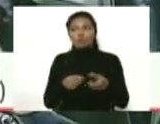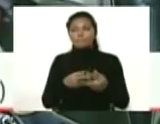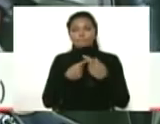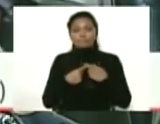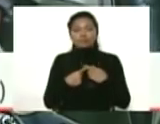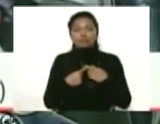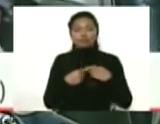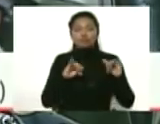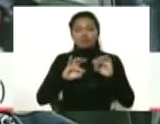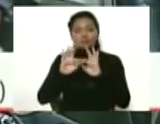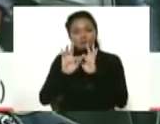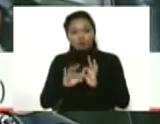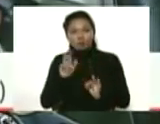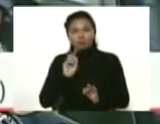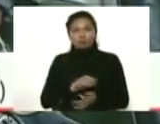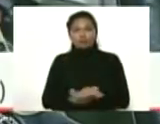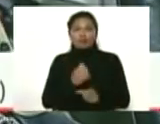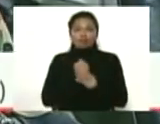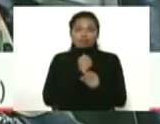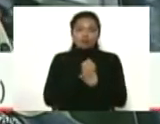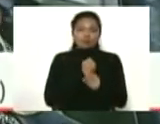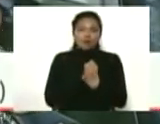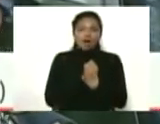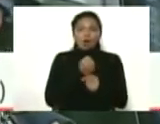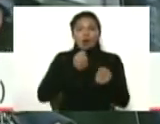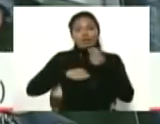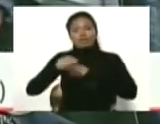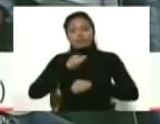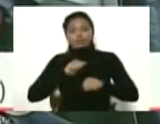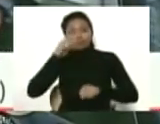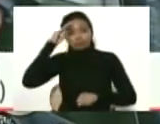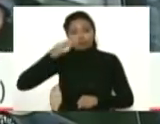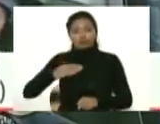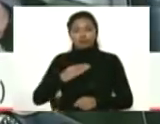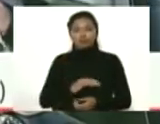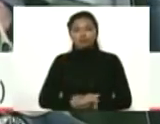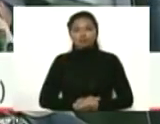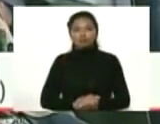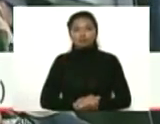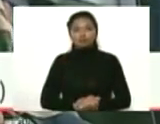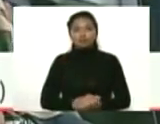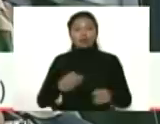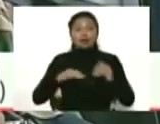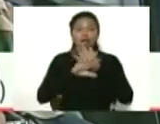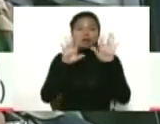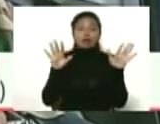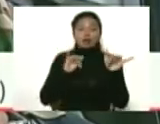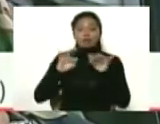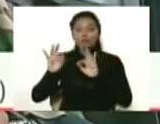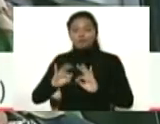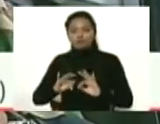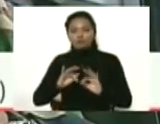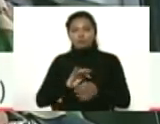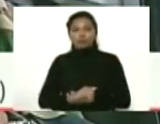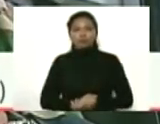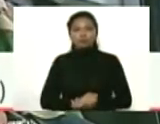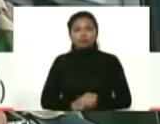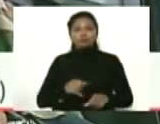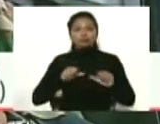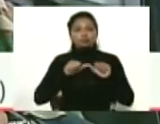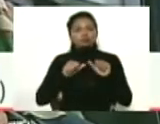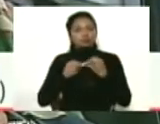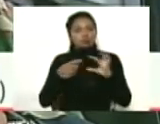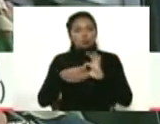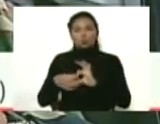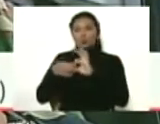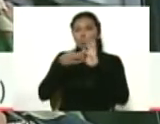operacional para el trabajo de la defensa militar que corresponde. Por supuesto, también mantenemos una amplia